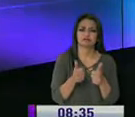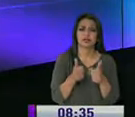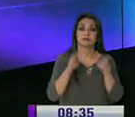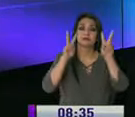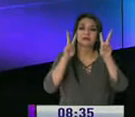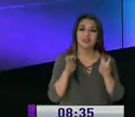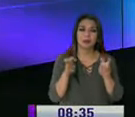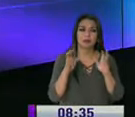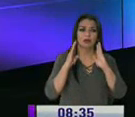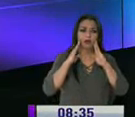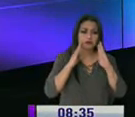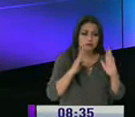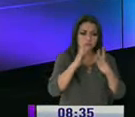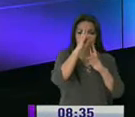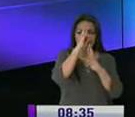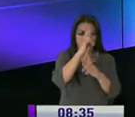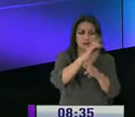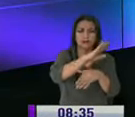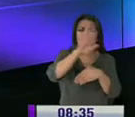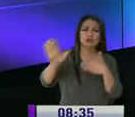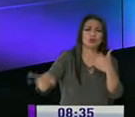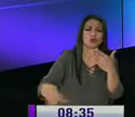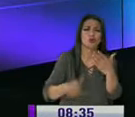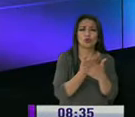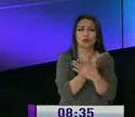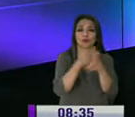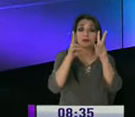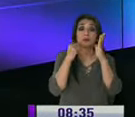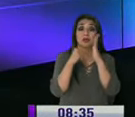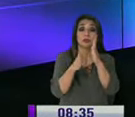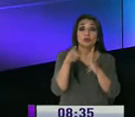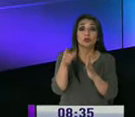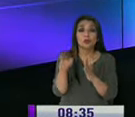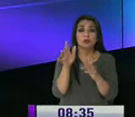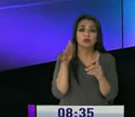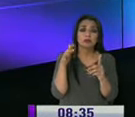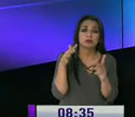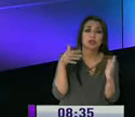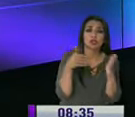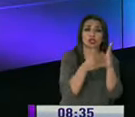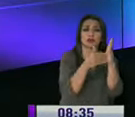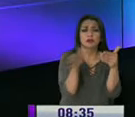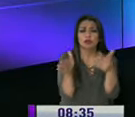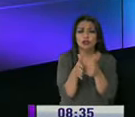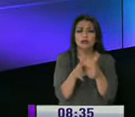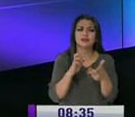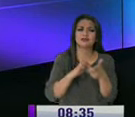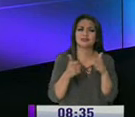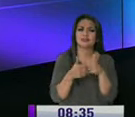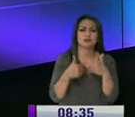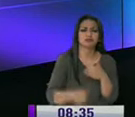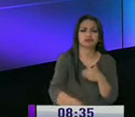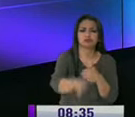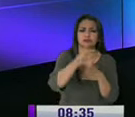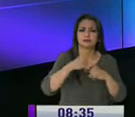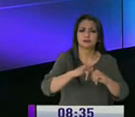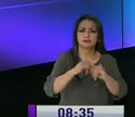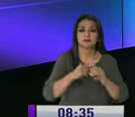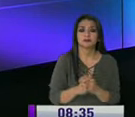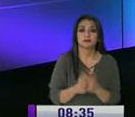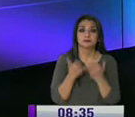nosotros trabajemos de la mano buscando un Quito diferente. Vamos a cambiar de información para contarles que Javier